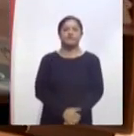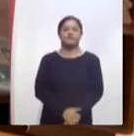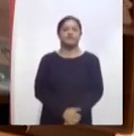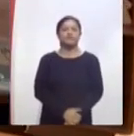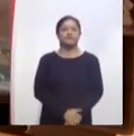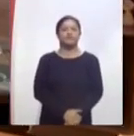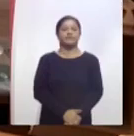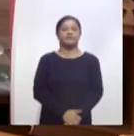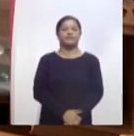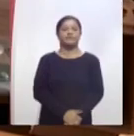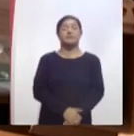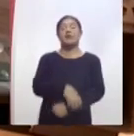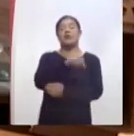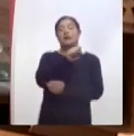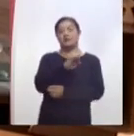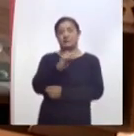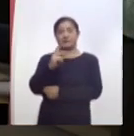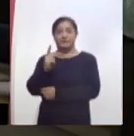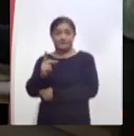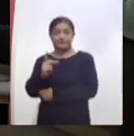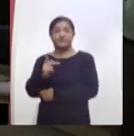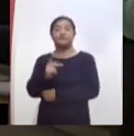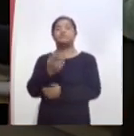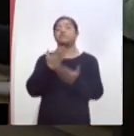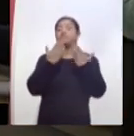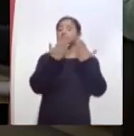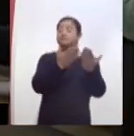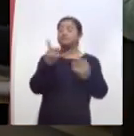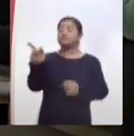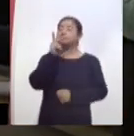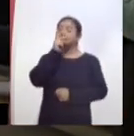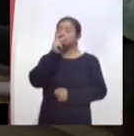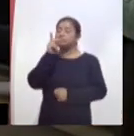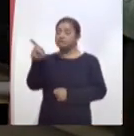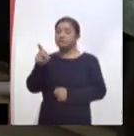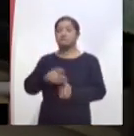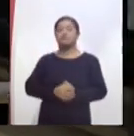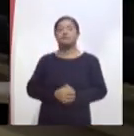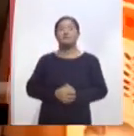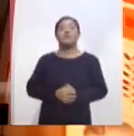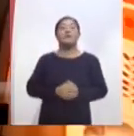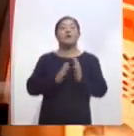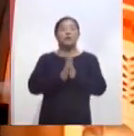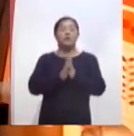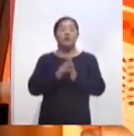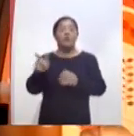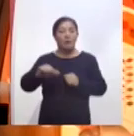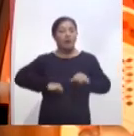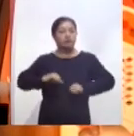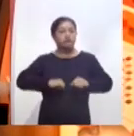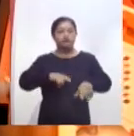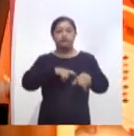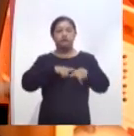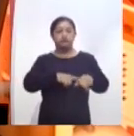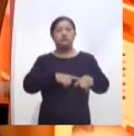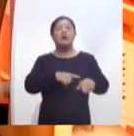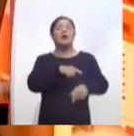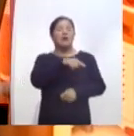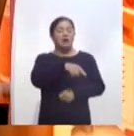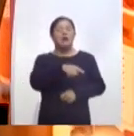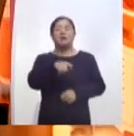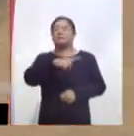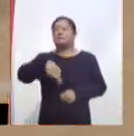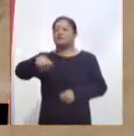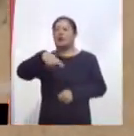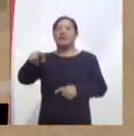La Secretaría de Educación Pública del Estado llama a padres de familia y tutores a mantener a sus hijos activos a través de actividades lúdicas